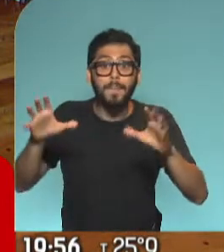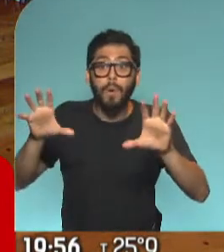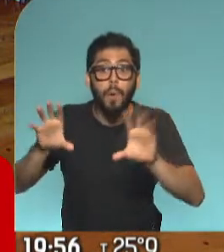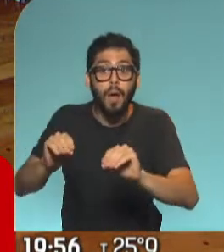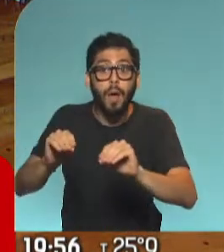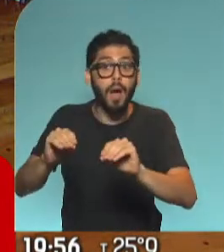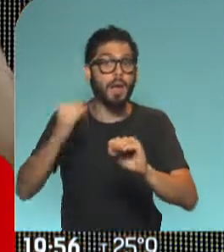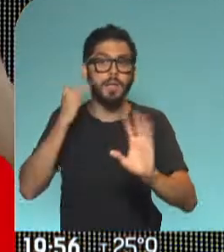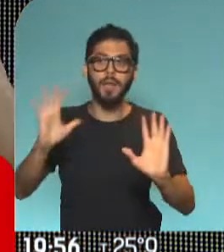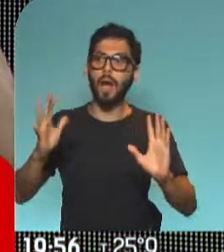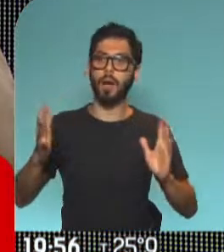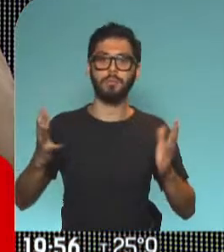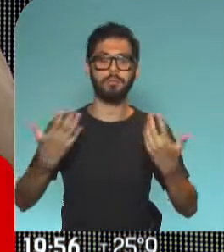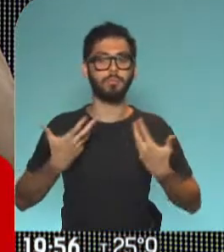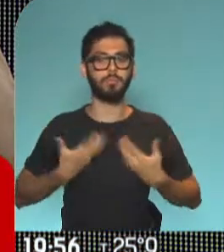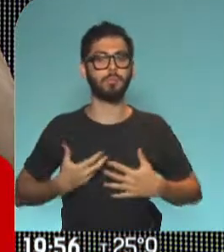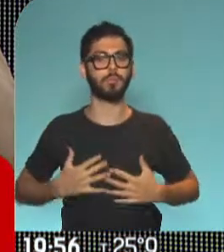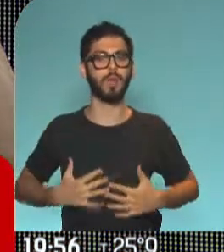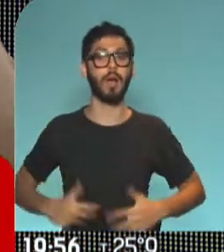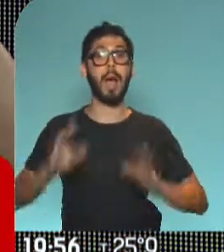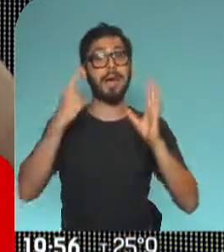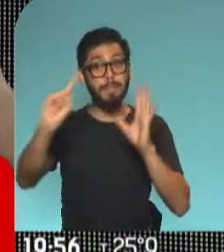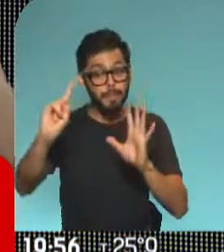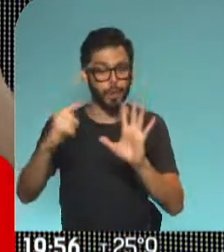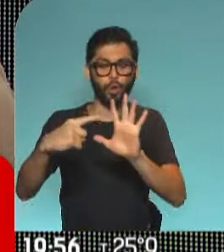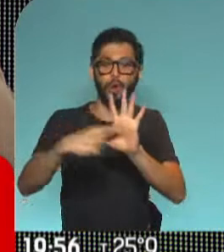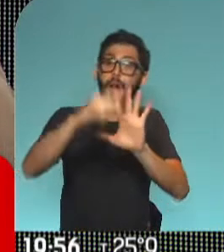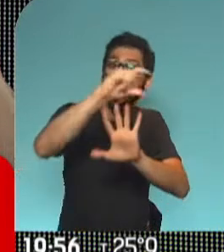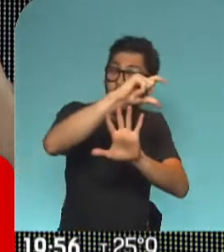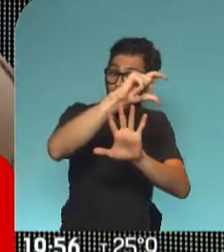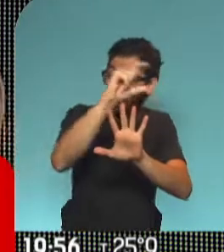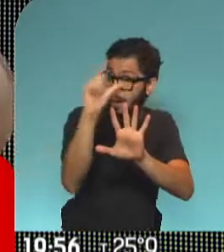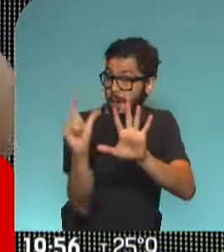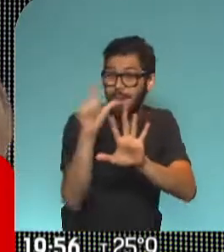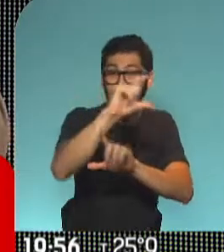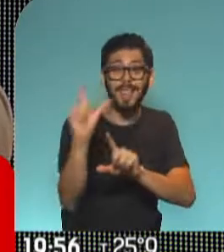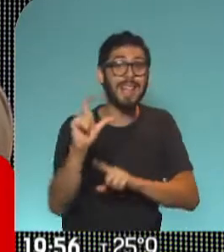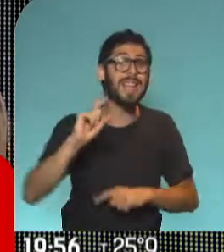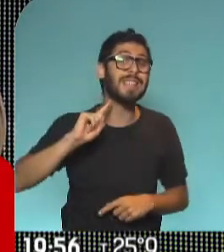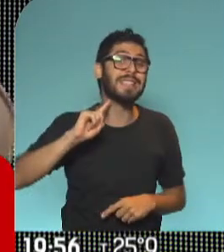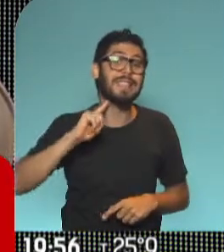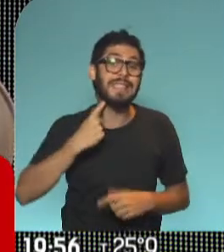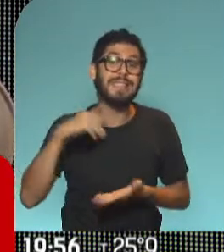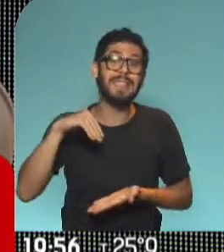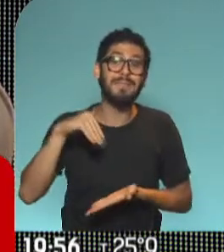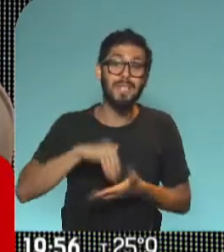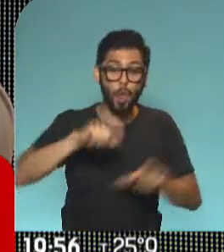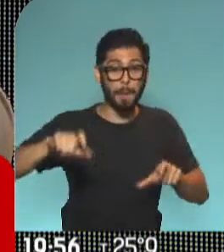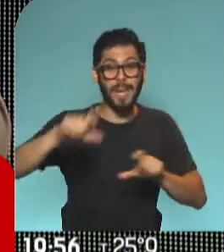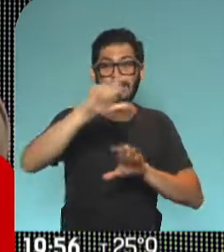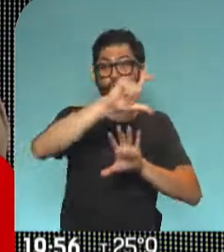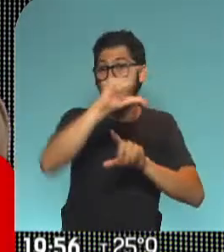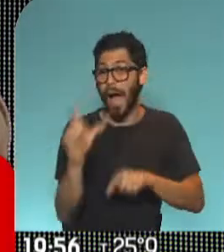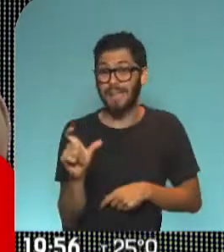de cobertura. Cuando nos venimos para el área del conurbano, 13 millones y medio de personas viviendo en un área muy chiquita,